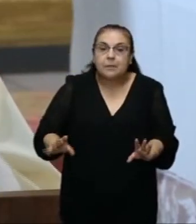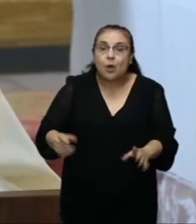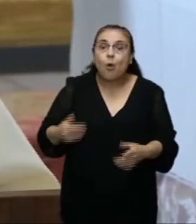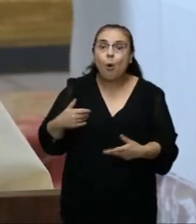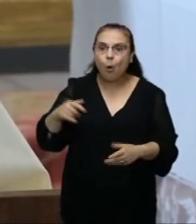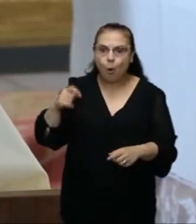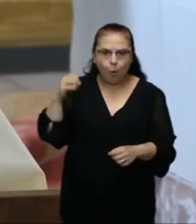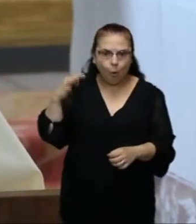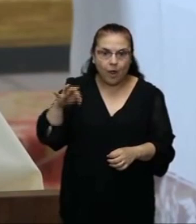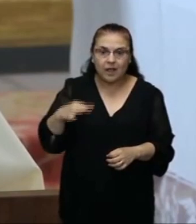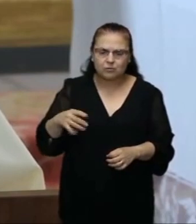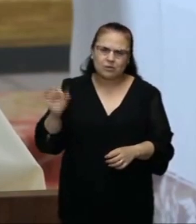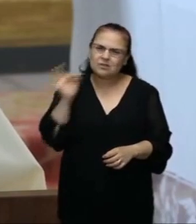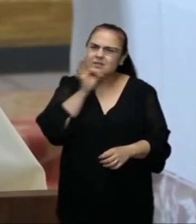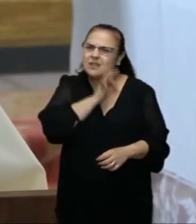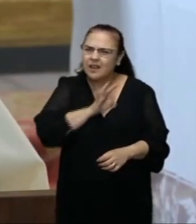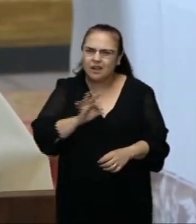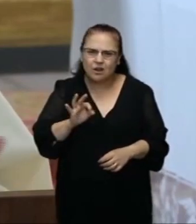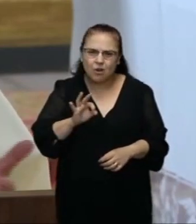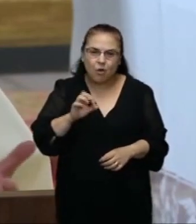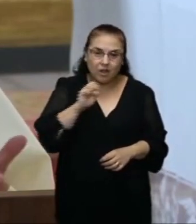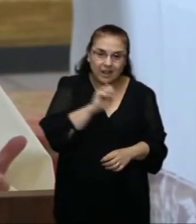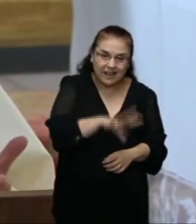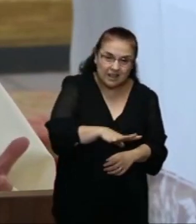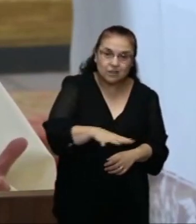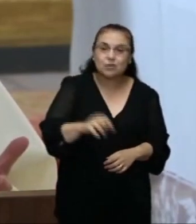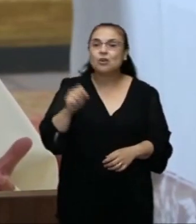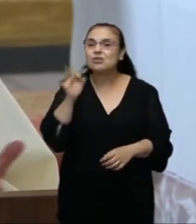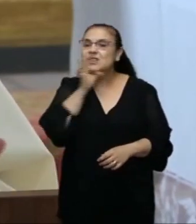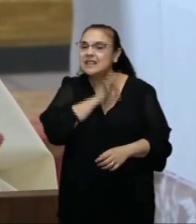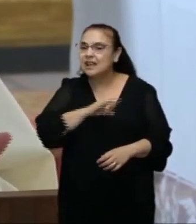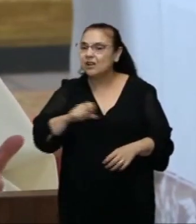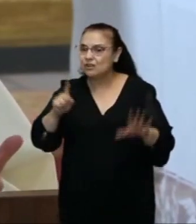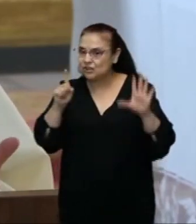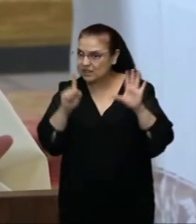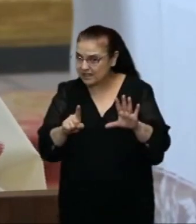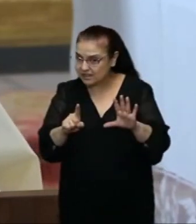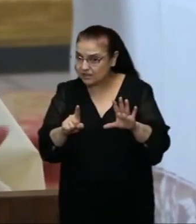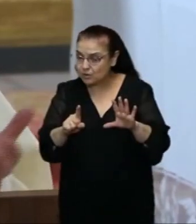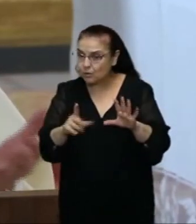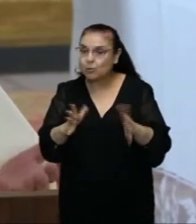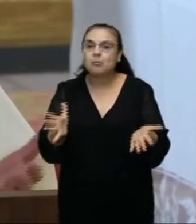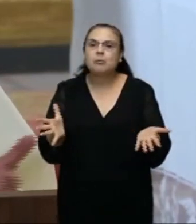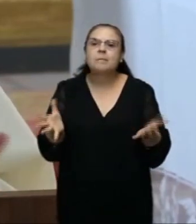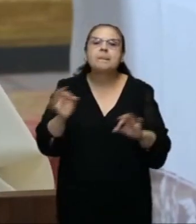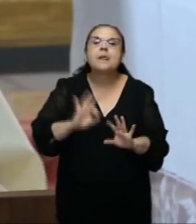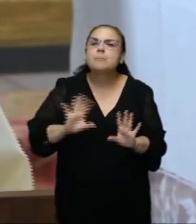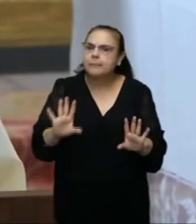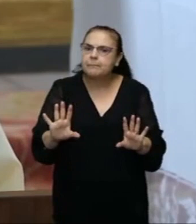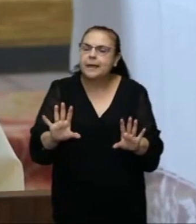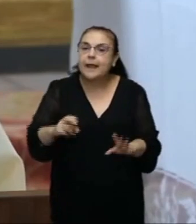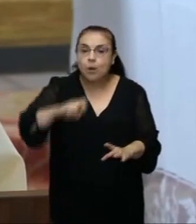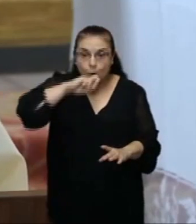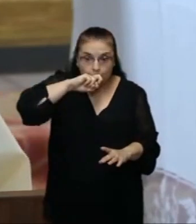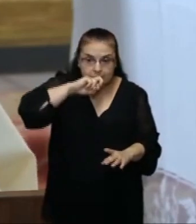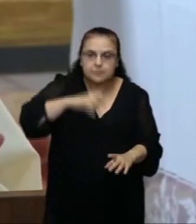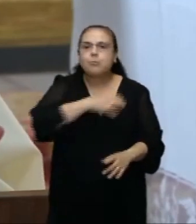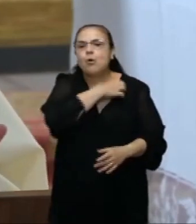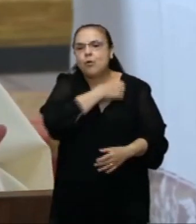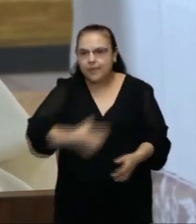V, siglo VI. Por lo tanto, el presbítero, el obispo, el